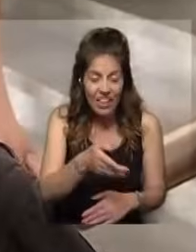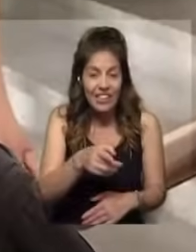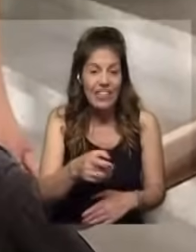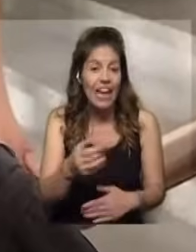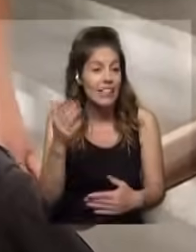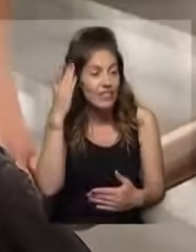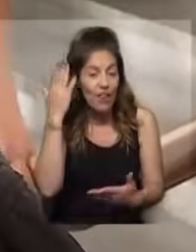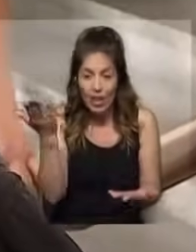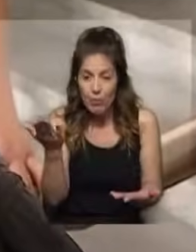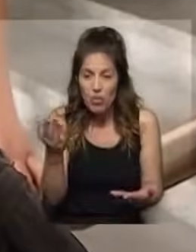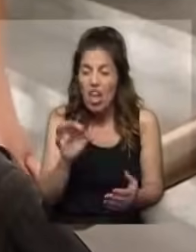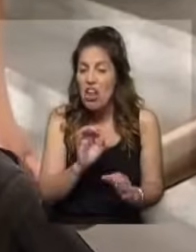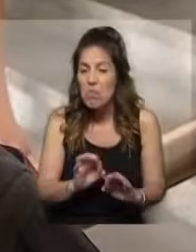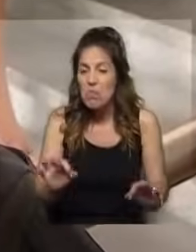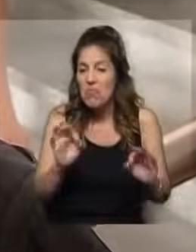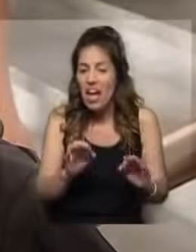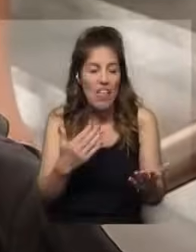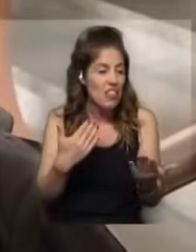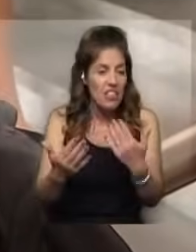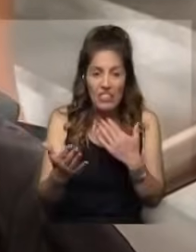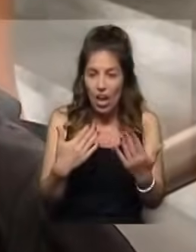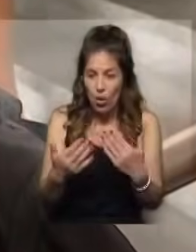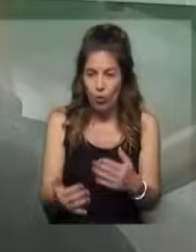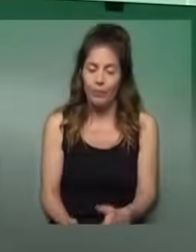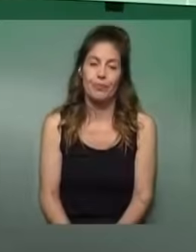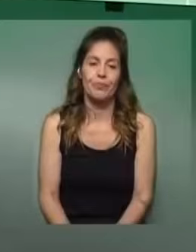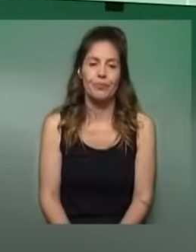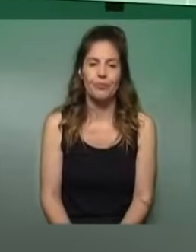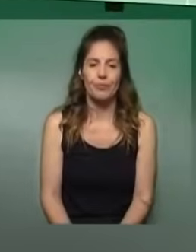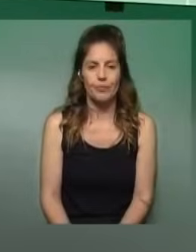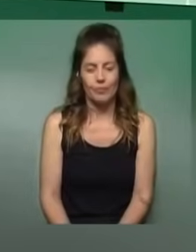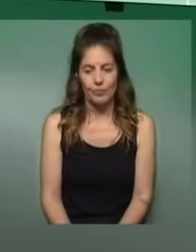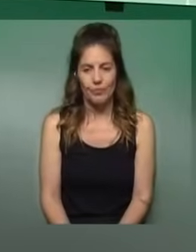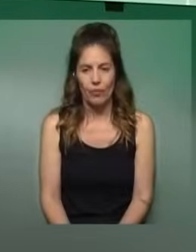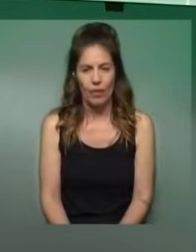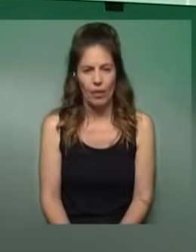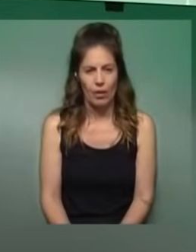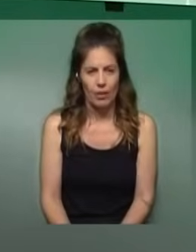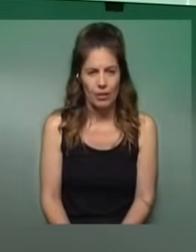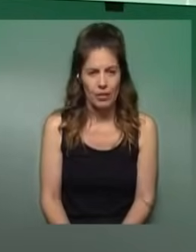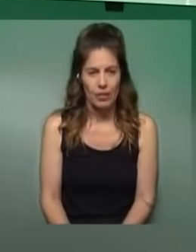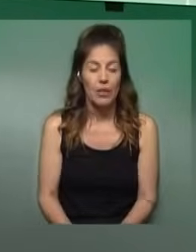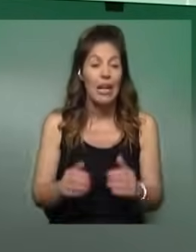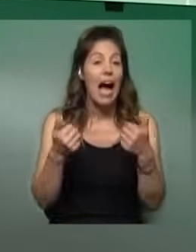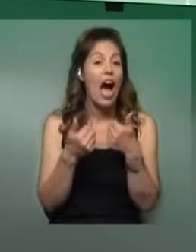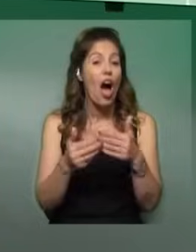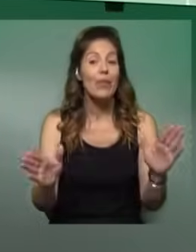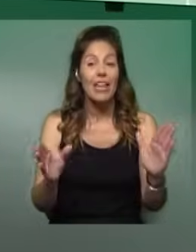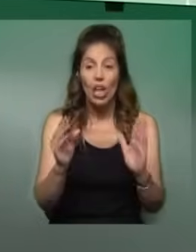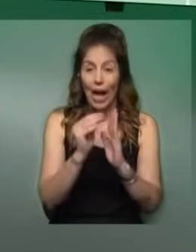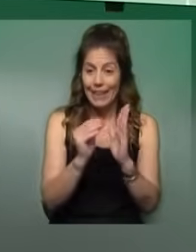nos comunicamos no hay absolutamente ningún diálogo nutrida agenda educativa la de hoy porque están abiertas las